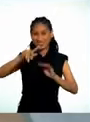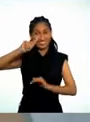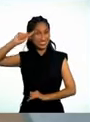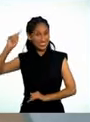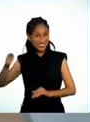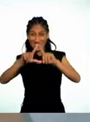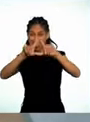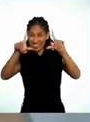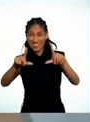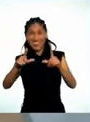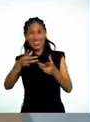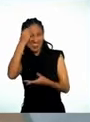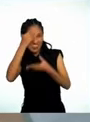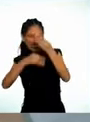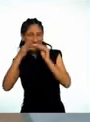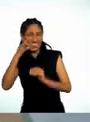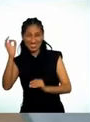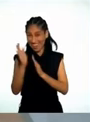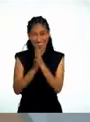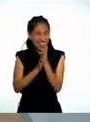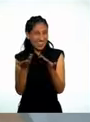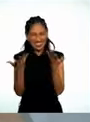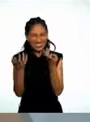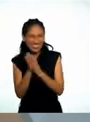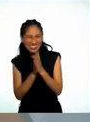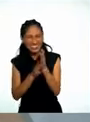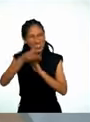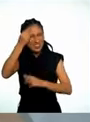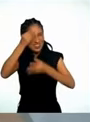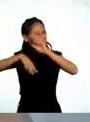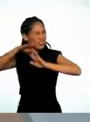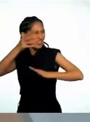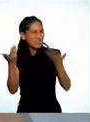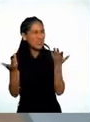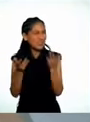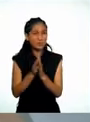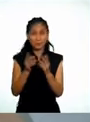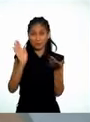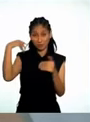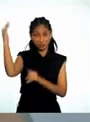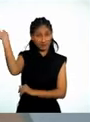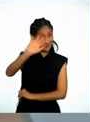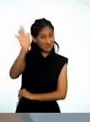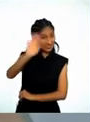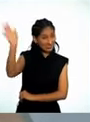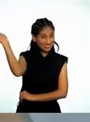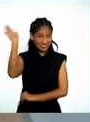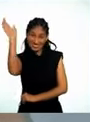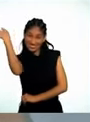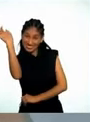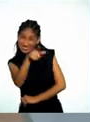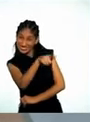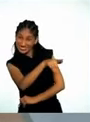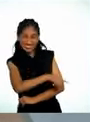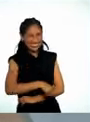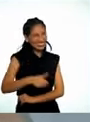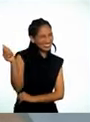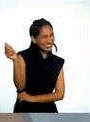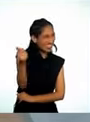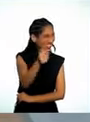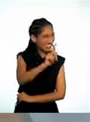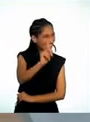de inglés yo estoy emocionada por saber que más aprenderemos hasta la próxima adiós no